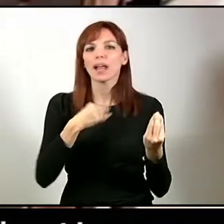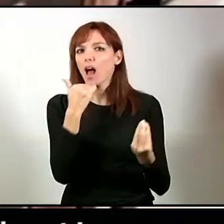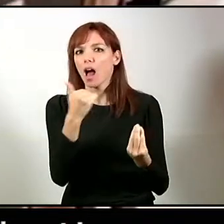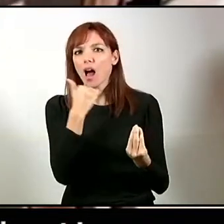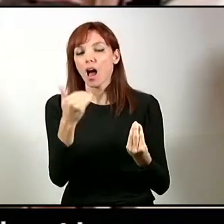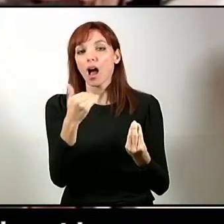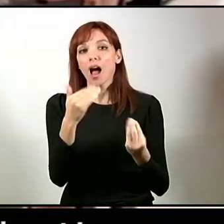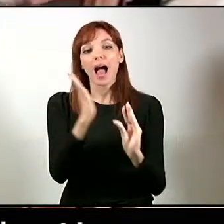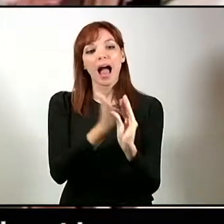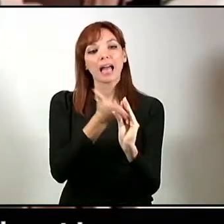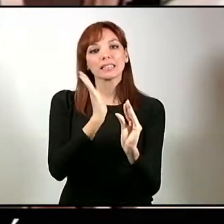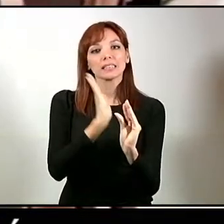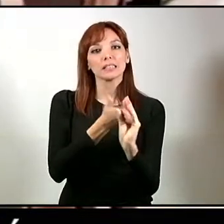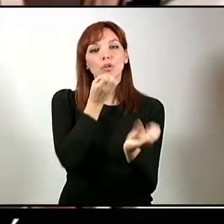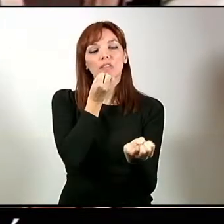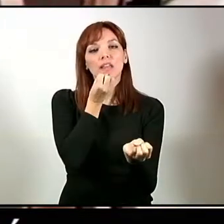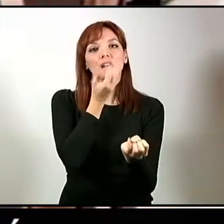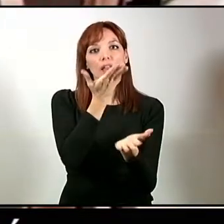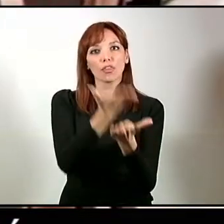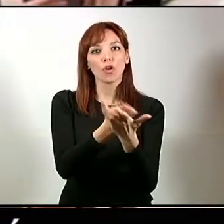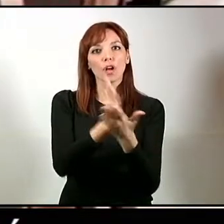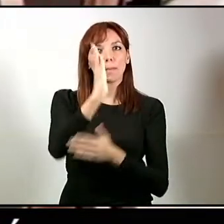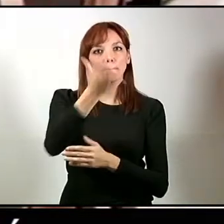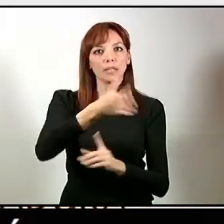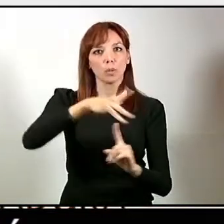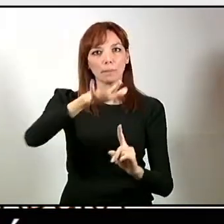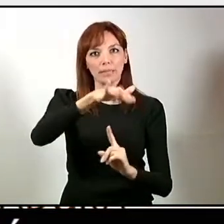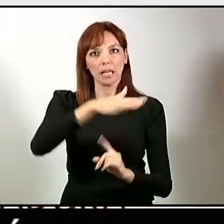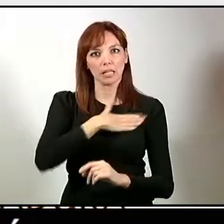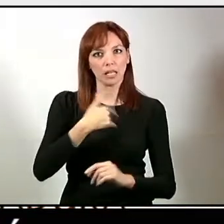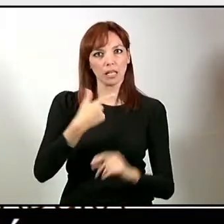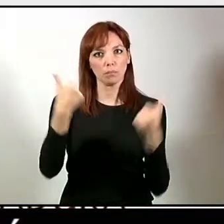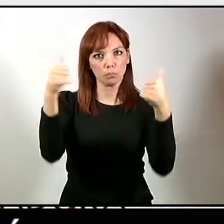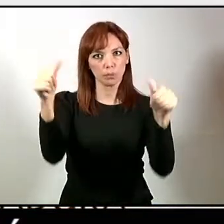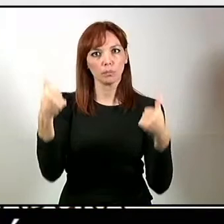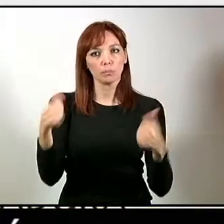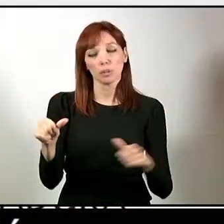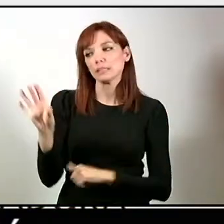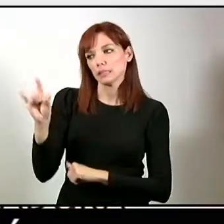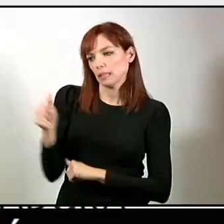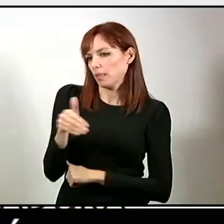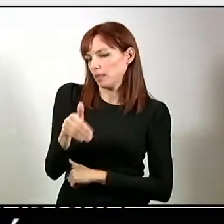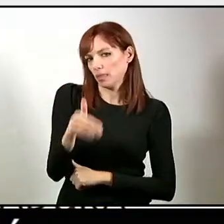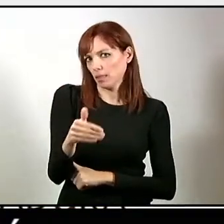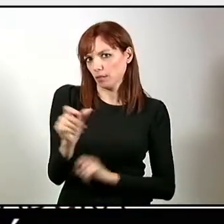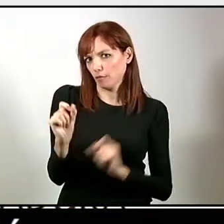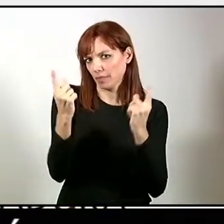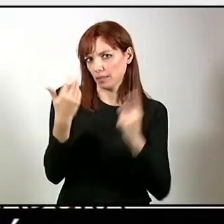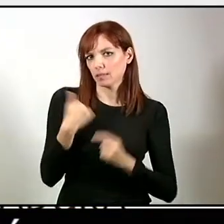refiero de la declaración de impacto ambiental. Efectivamente, en los próximos días se publicará.